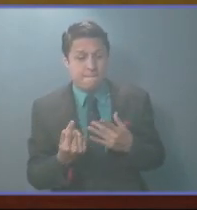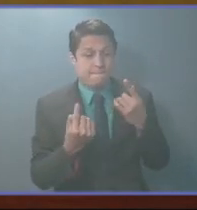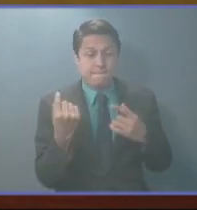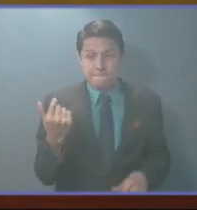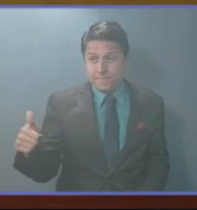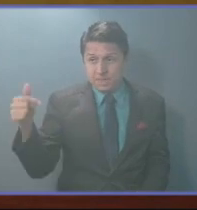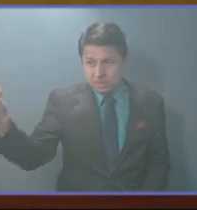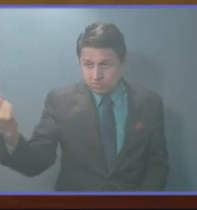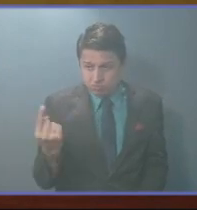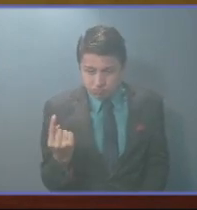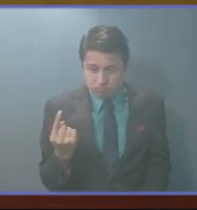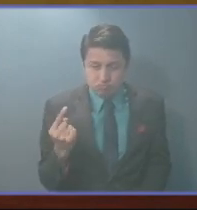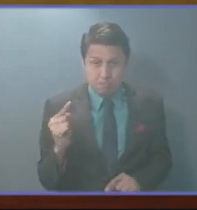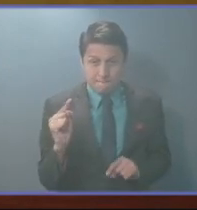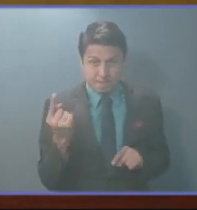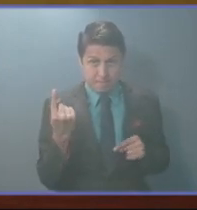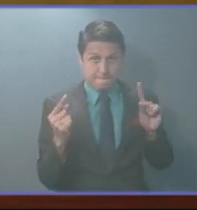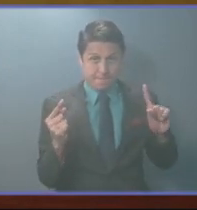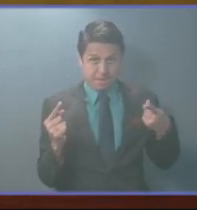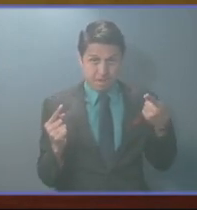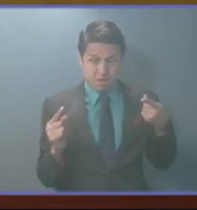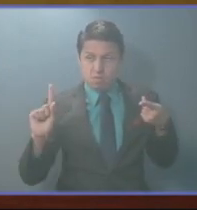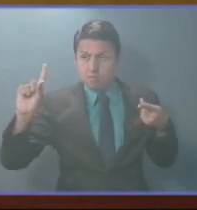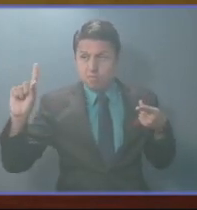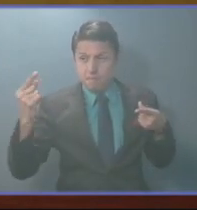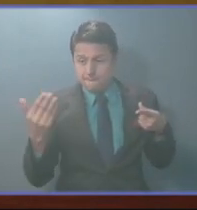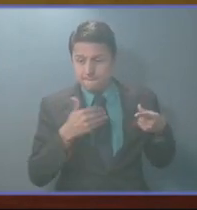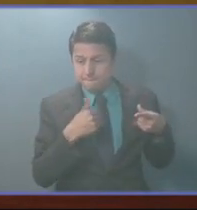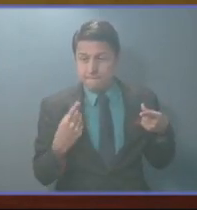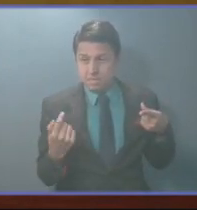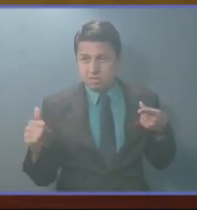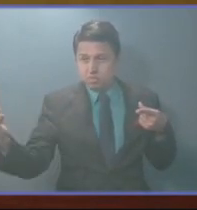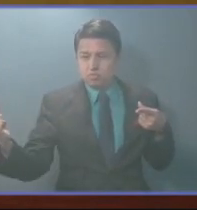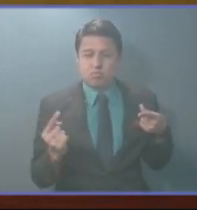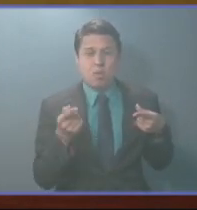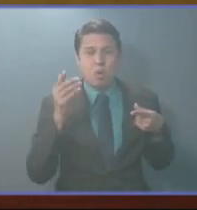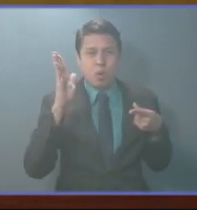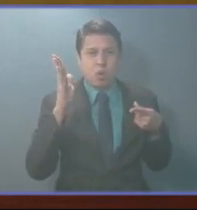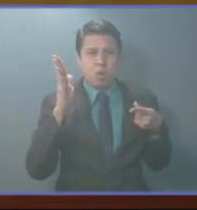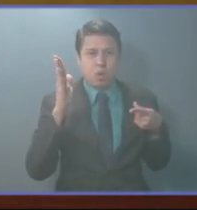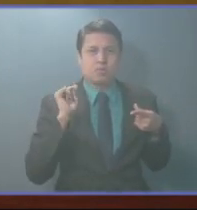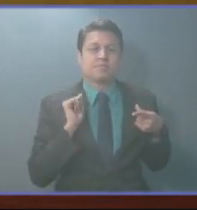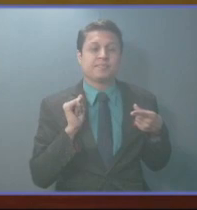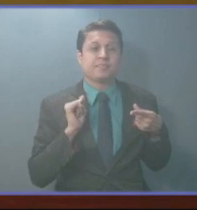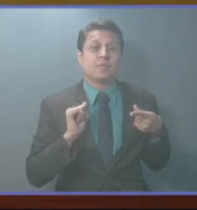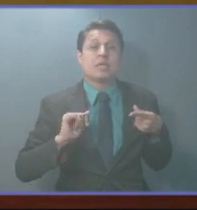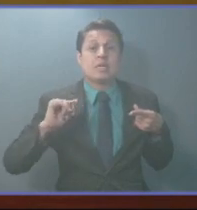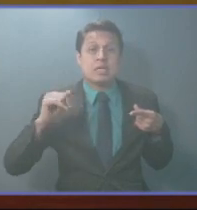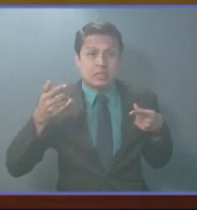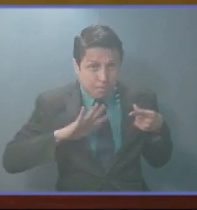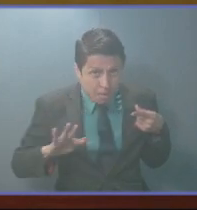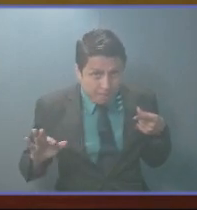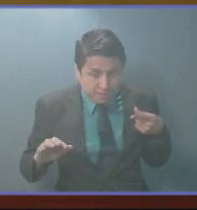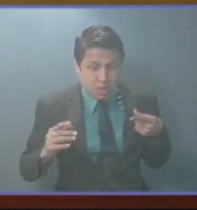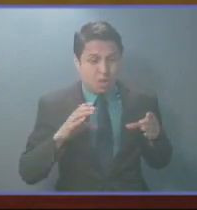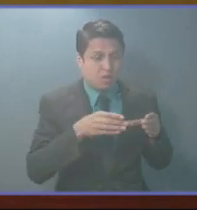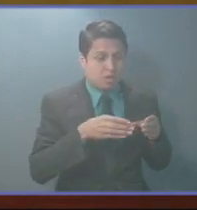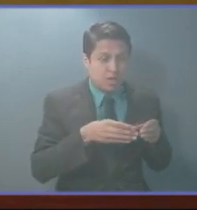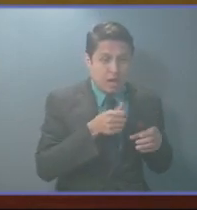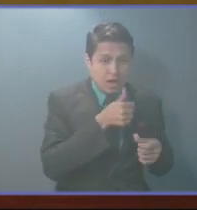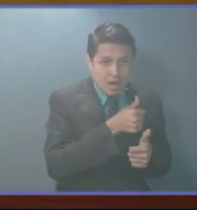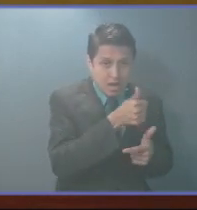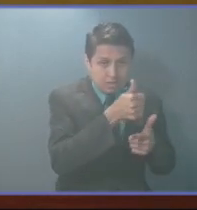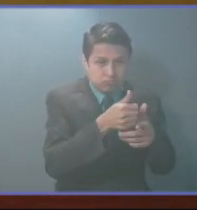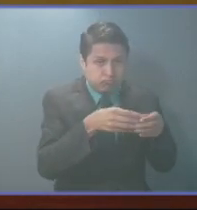las diputadas, en un máximo de 3 repreguntas por cada grupo parlamentario en cada pregunta, y no